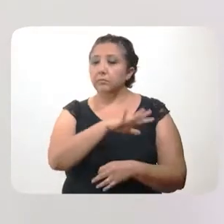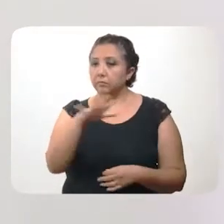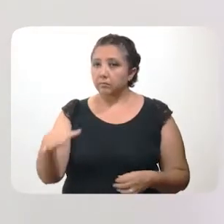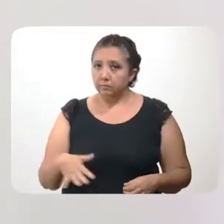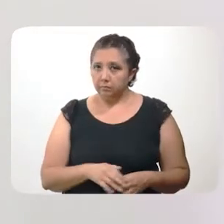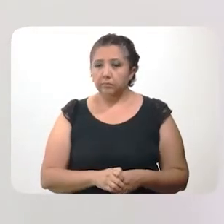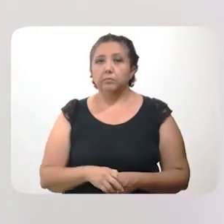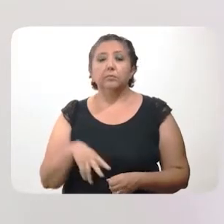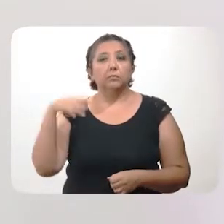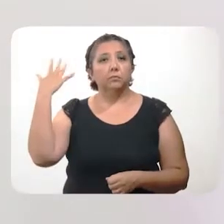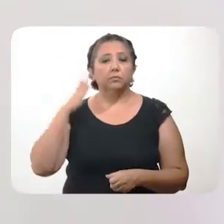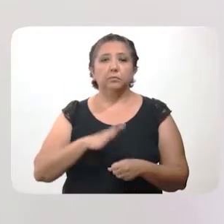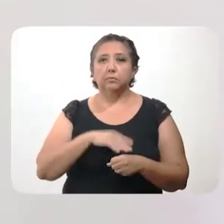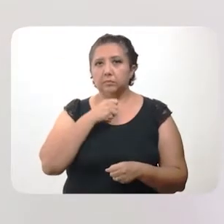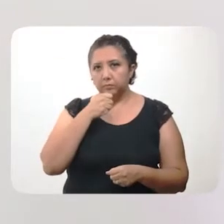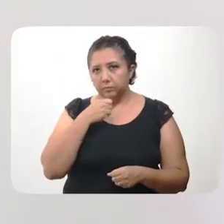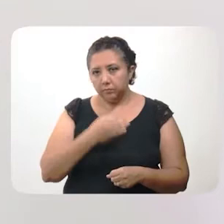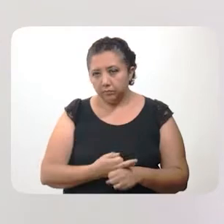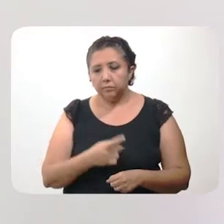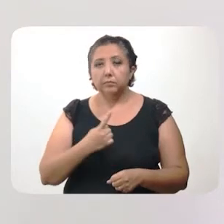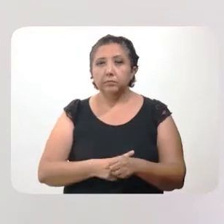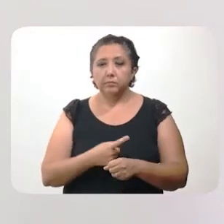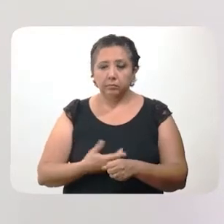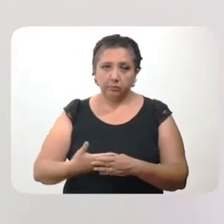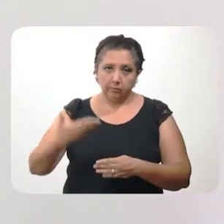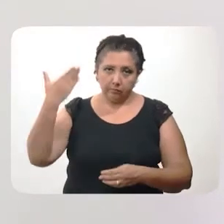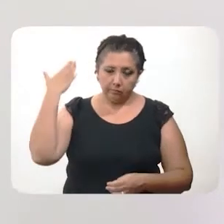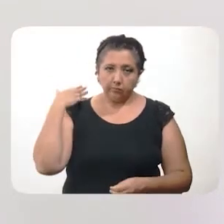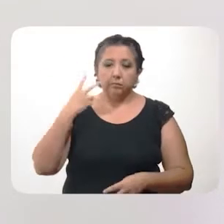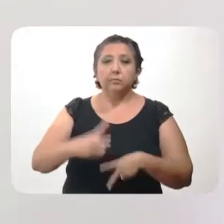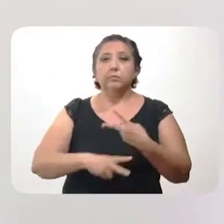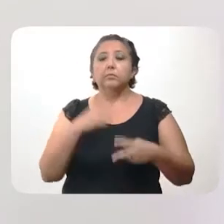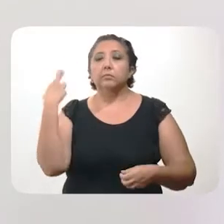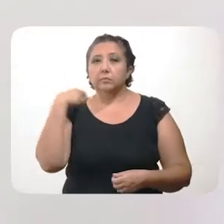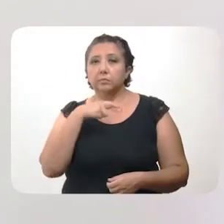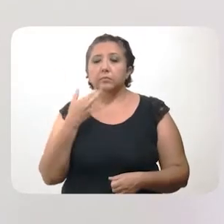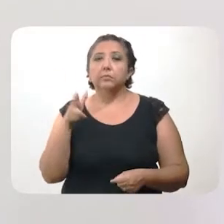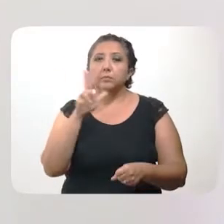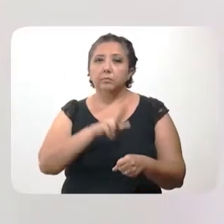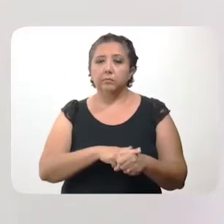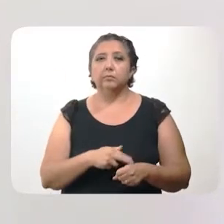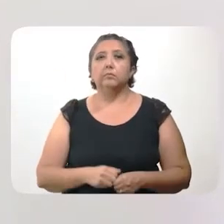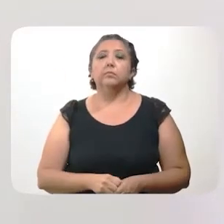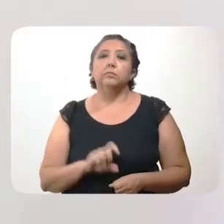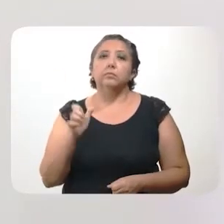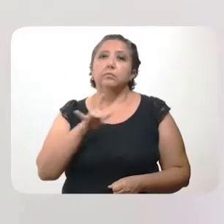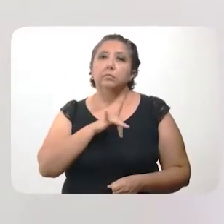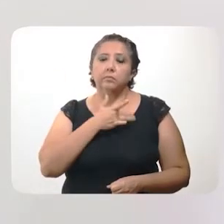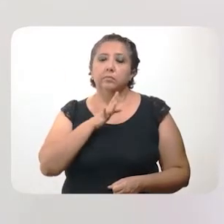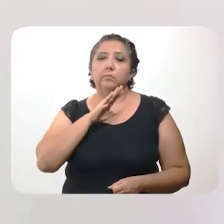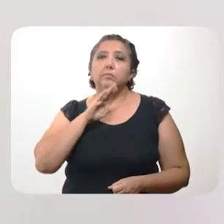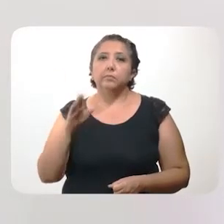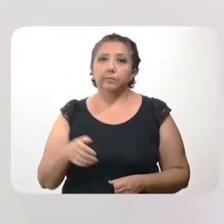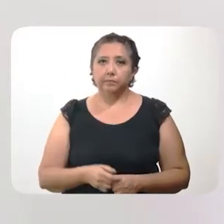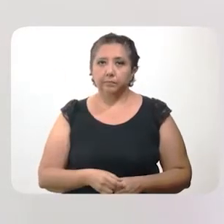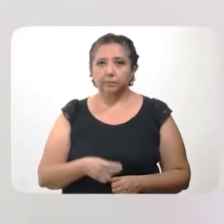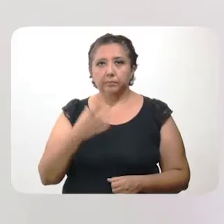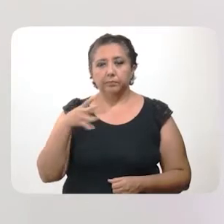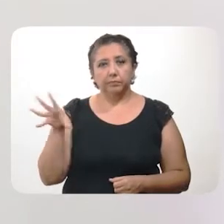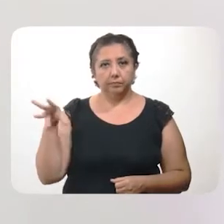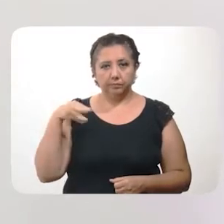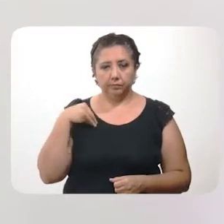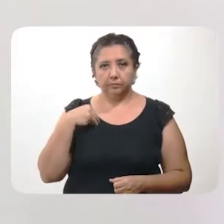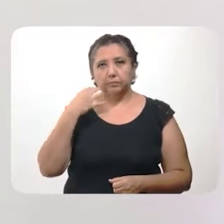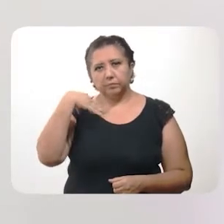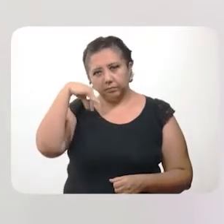en especial los adultos mayores o personas con enfermedades previas, acudan de inmediato al hospital, apenas detecten los primeros síntomas de